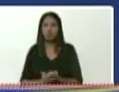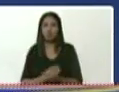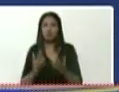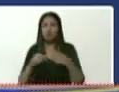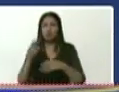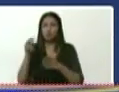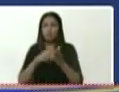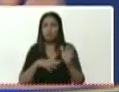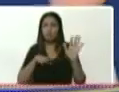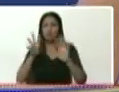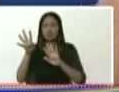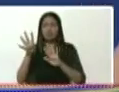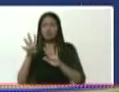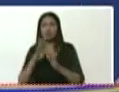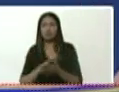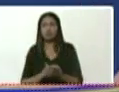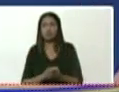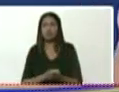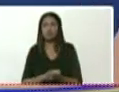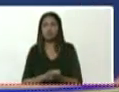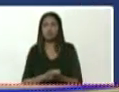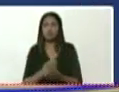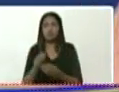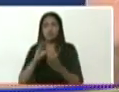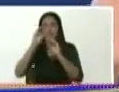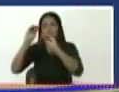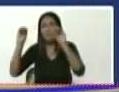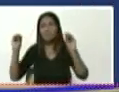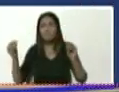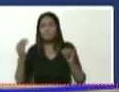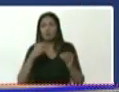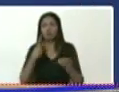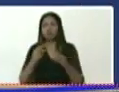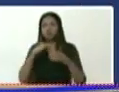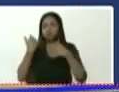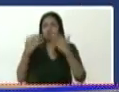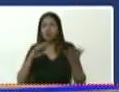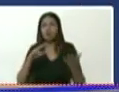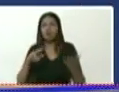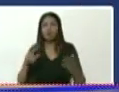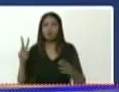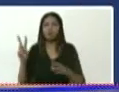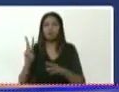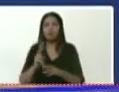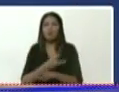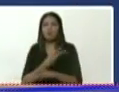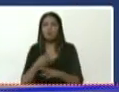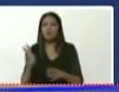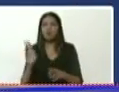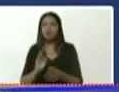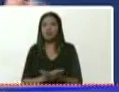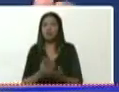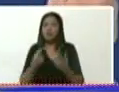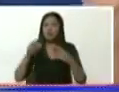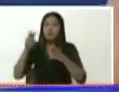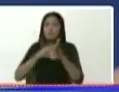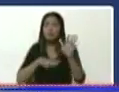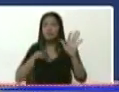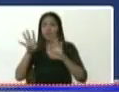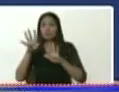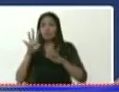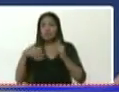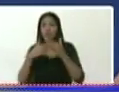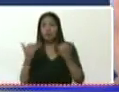2014 llamaron a la salida, que también generó muerte, violencia. En el 2015 hicieron la agenda de